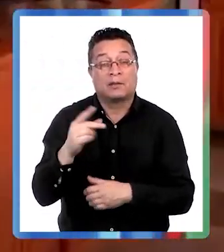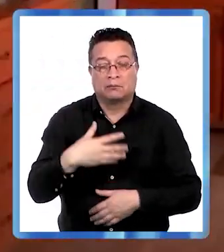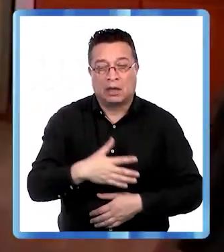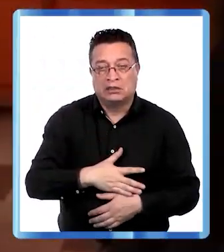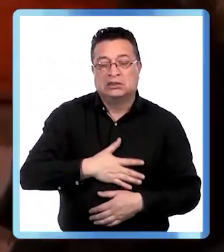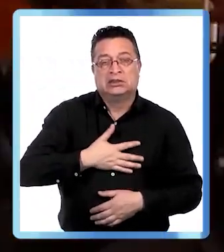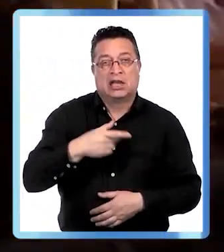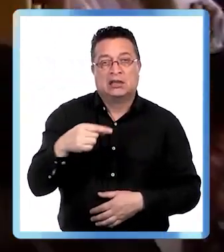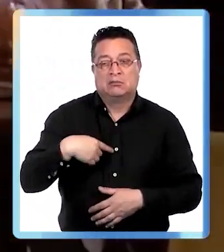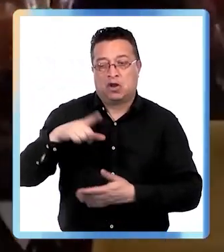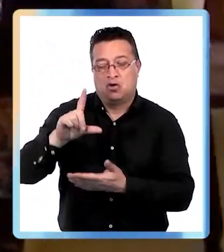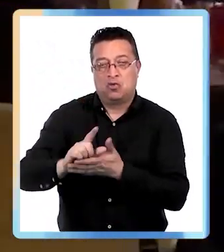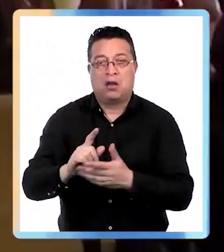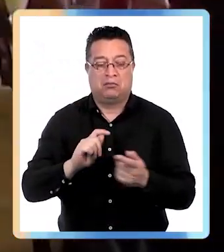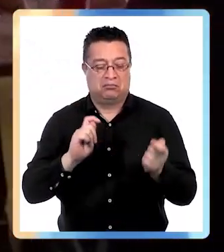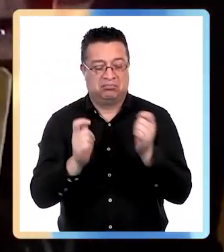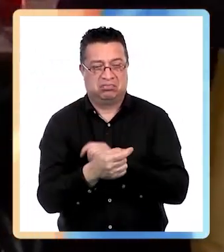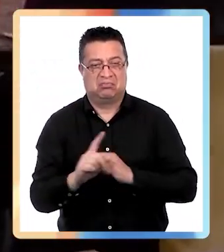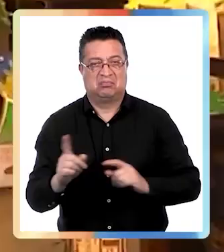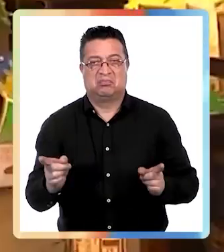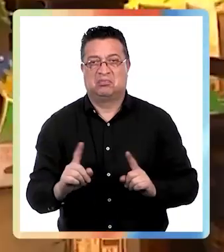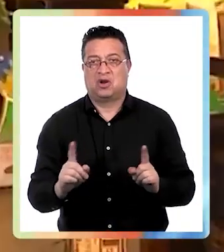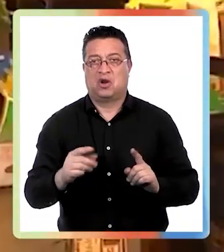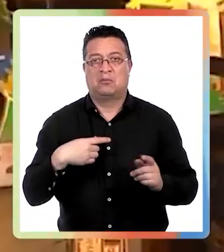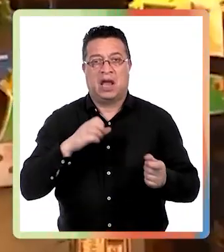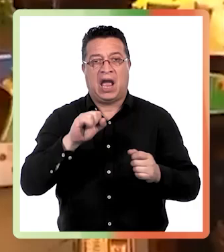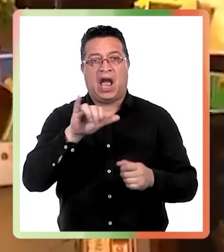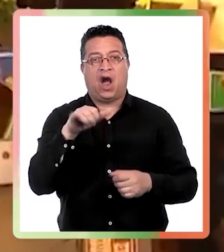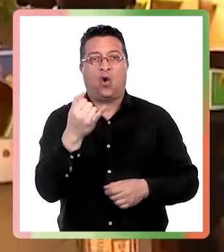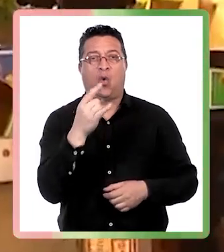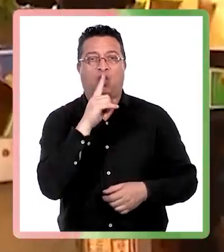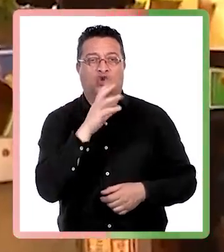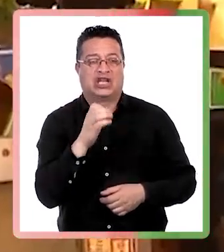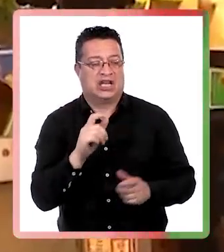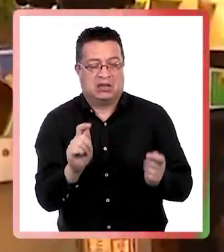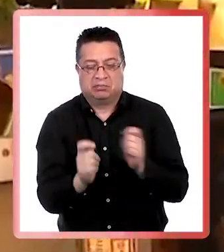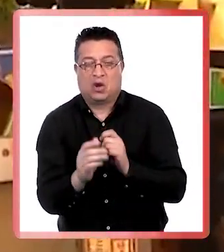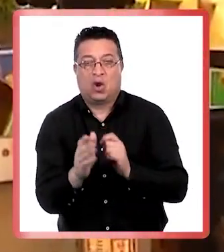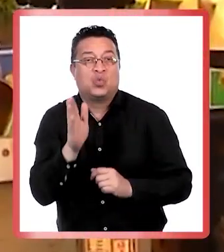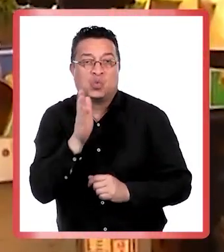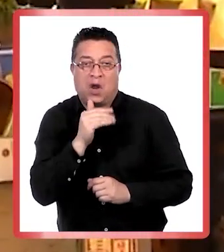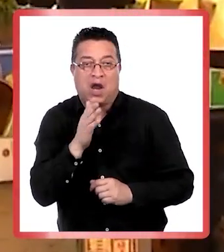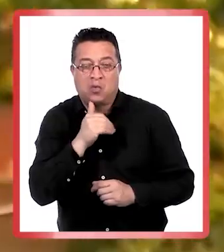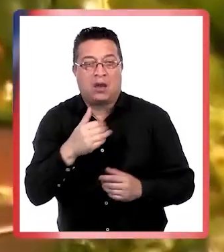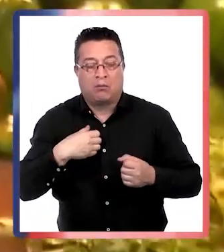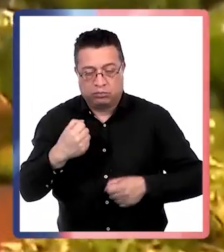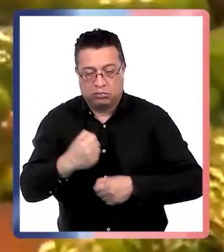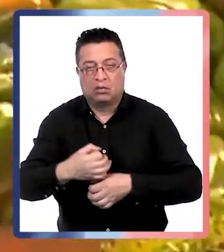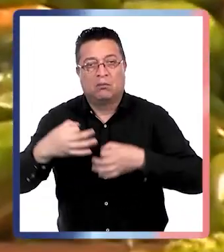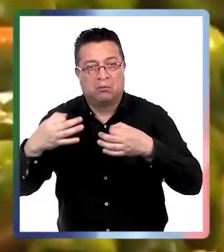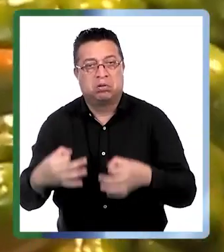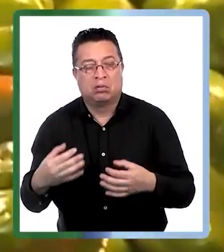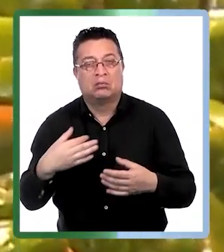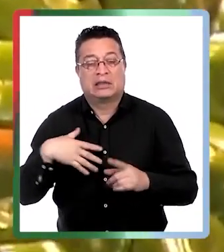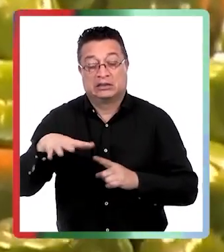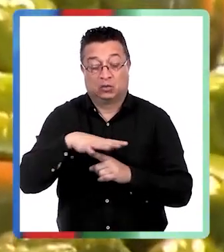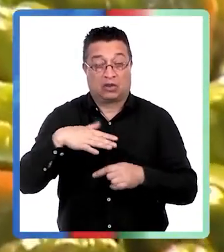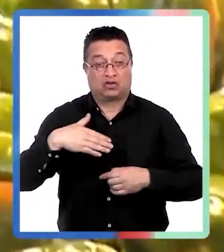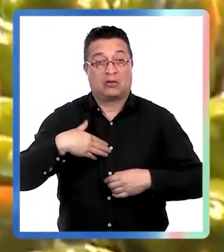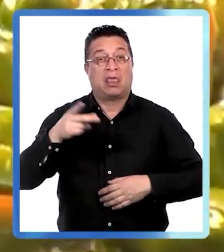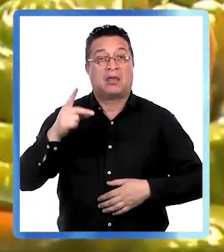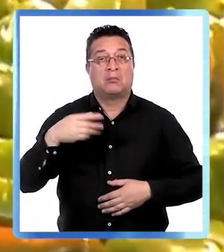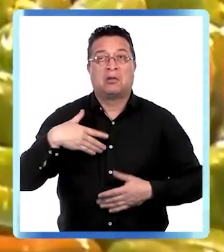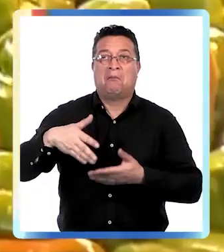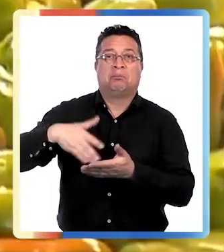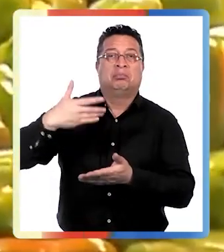sintió que el espacio no estaba adecuado o con los ajustes razonables para desenvolverse, considerando su